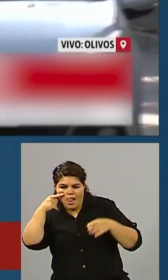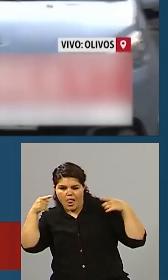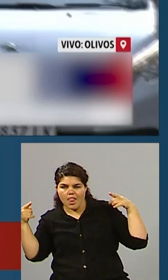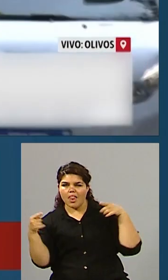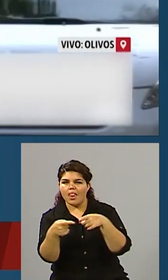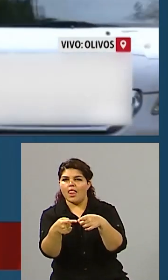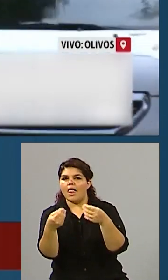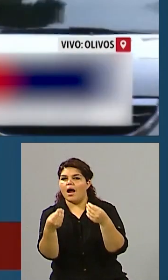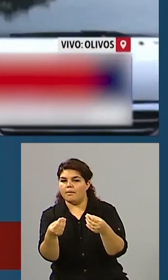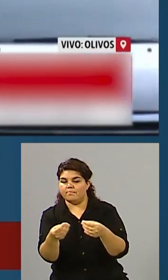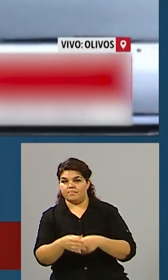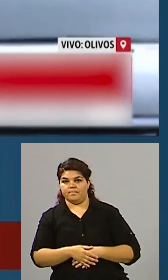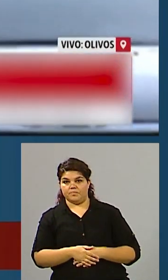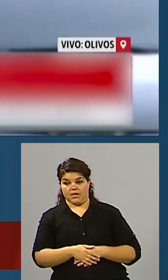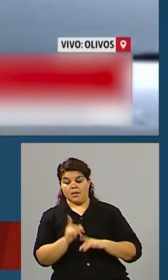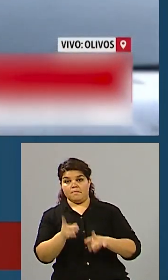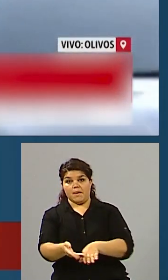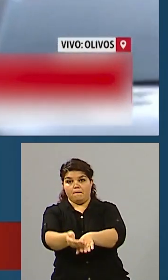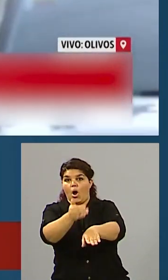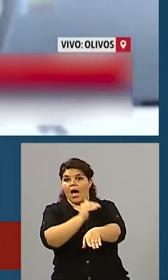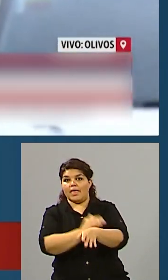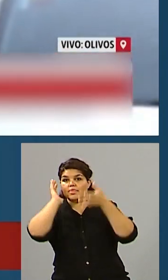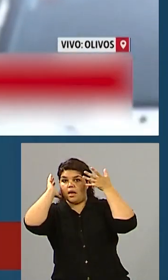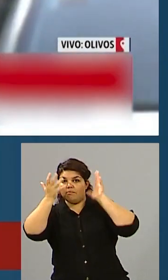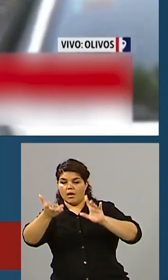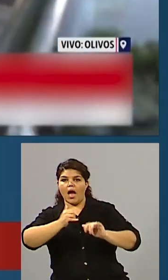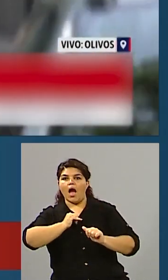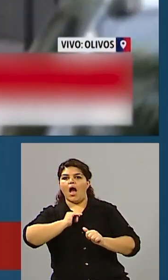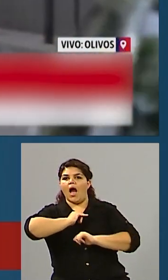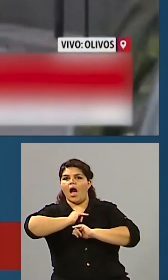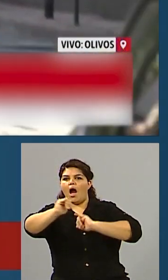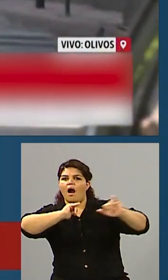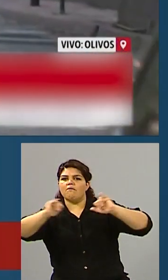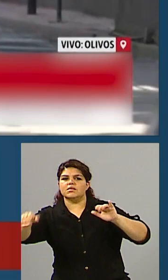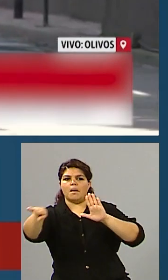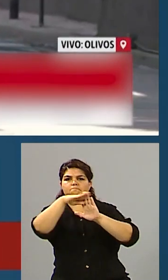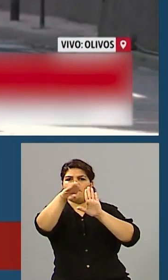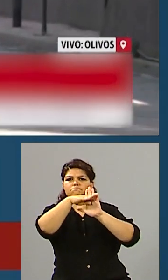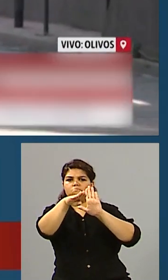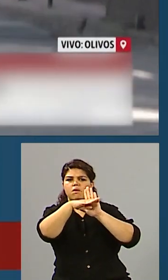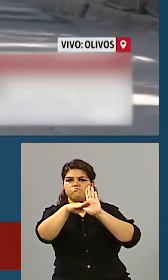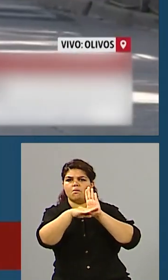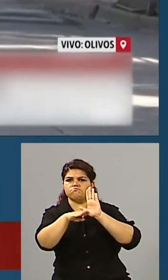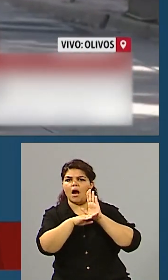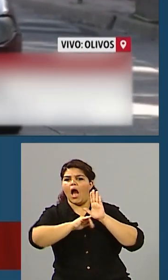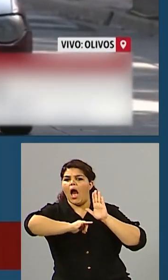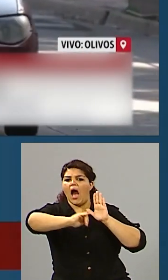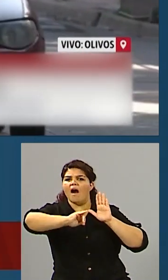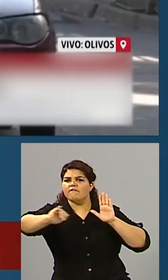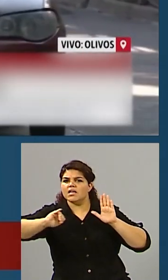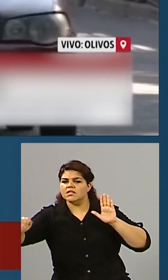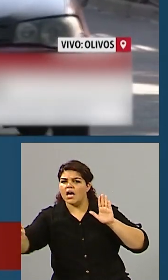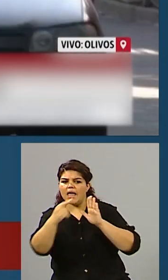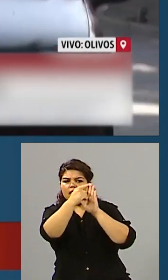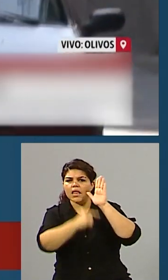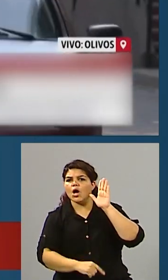de políticas que fueron anunciadas previamente y que esas políticas no van a ser puestas en práctica, al menos en el